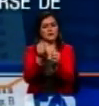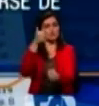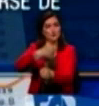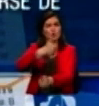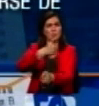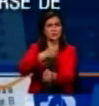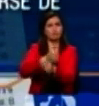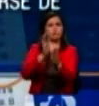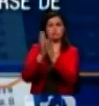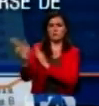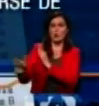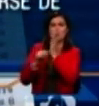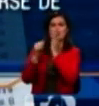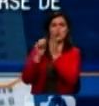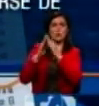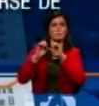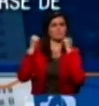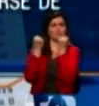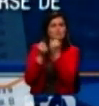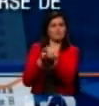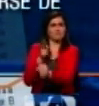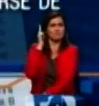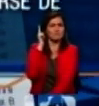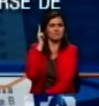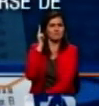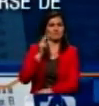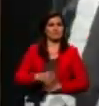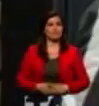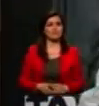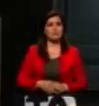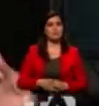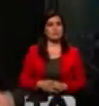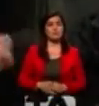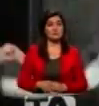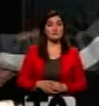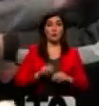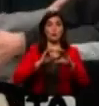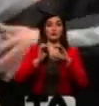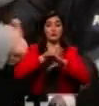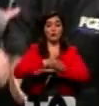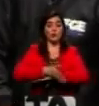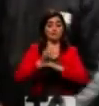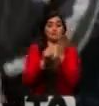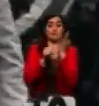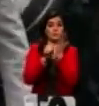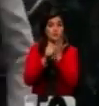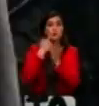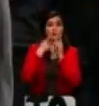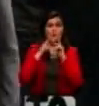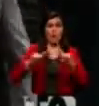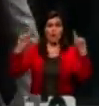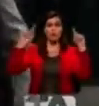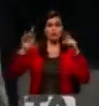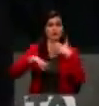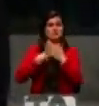trabajo pida la renuncia del ministro Espinel para así depurarse de elementos oportunistas. El comunicado se emitió después de que el ministro dijera públicamente